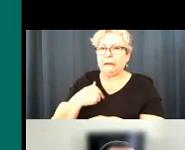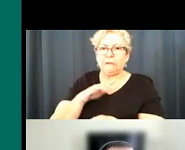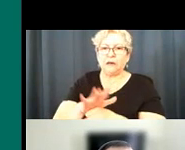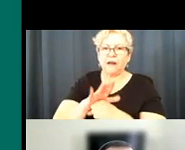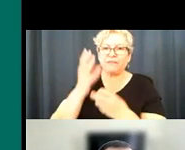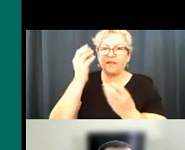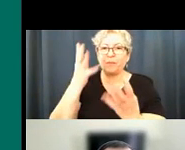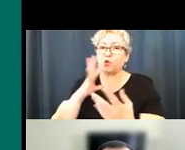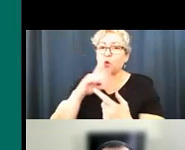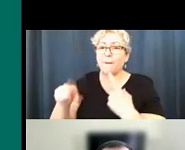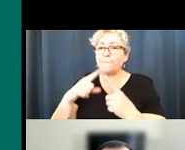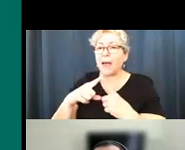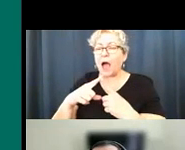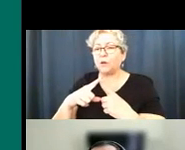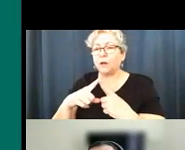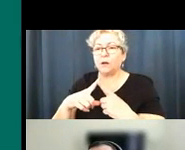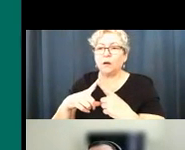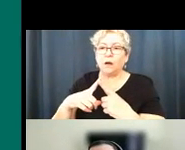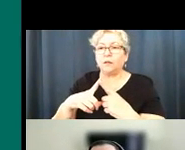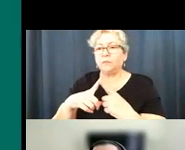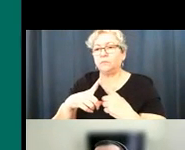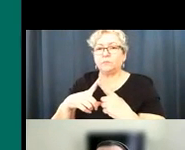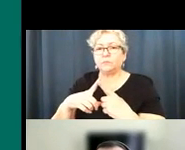No sabemos que tenemos suficiente información.